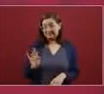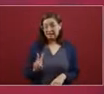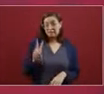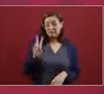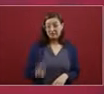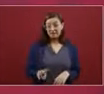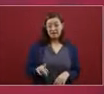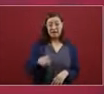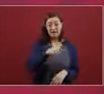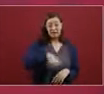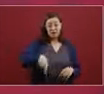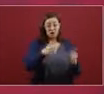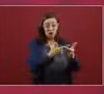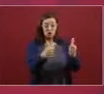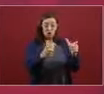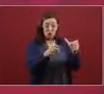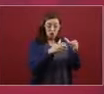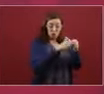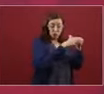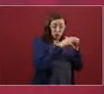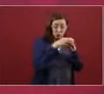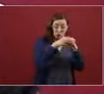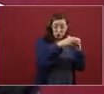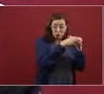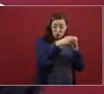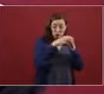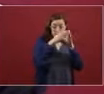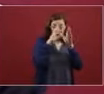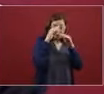partidos conservadores ya hubiesen hecho